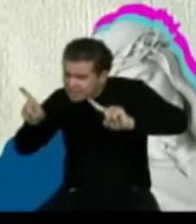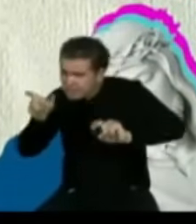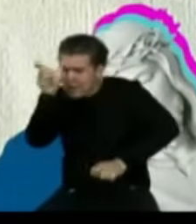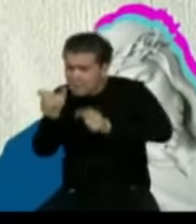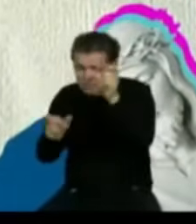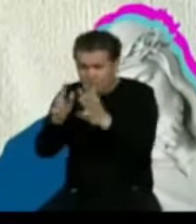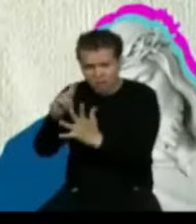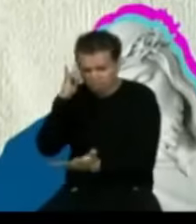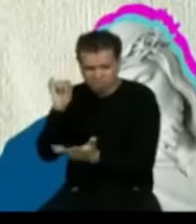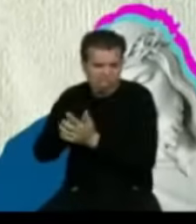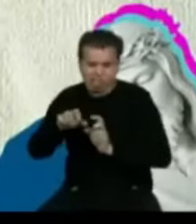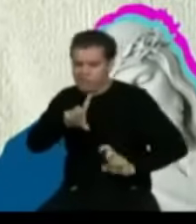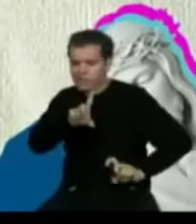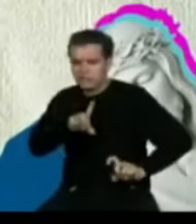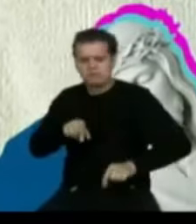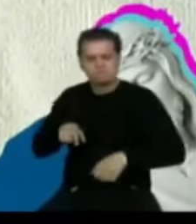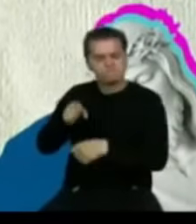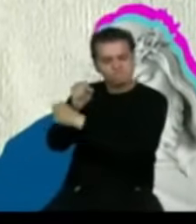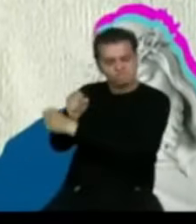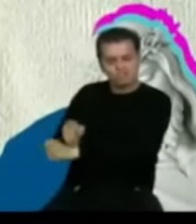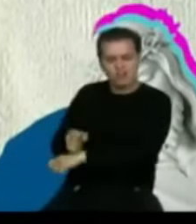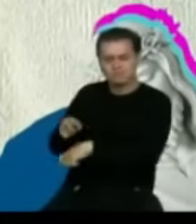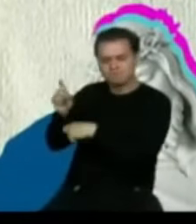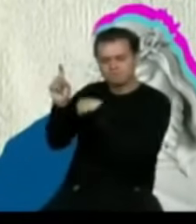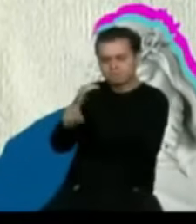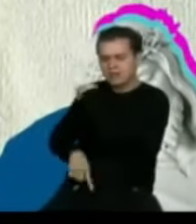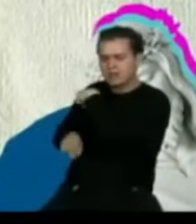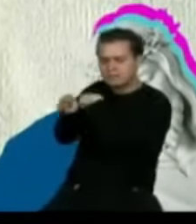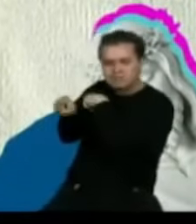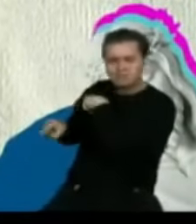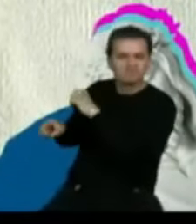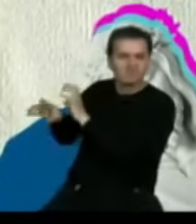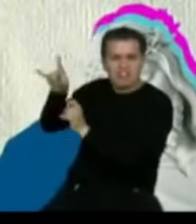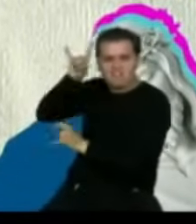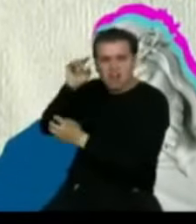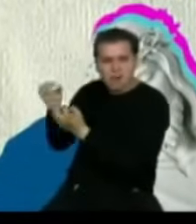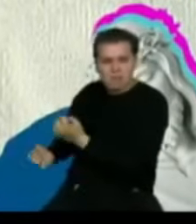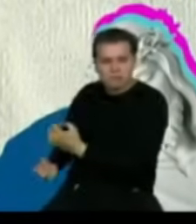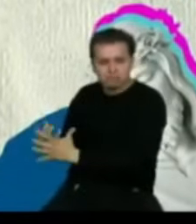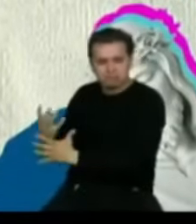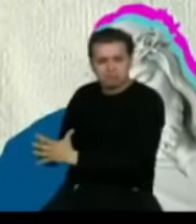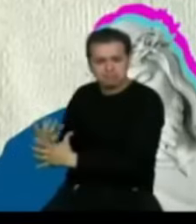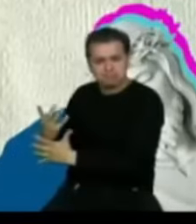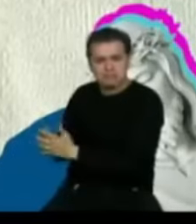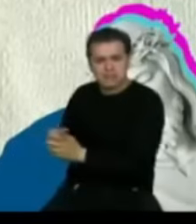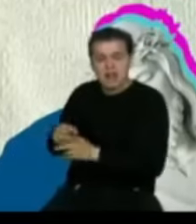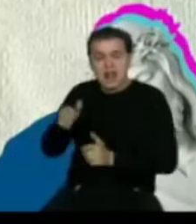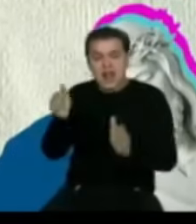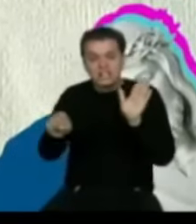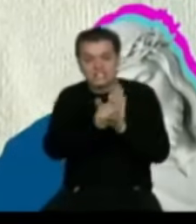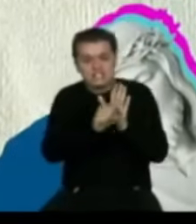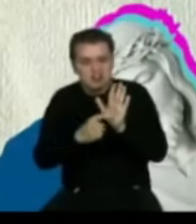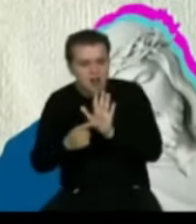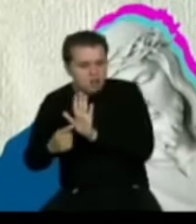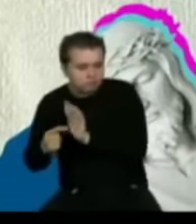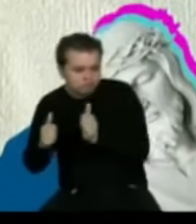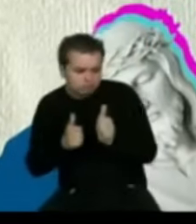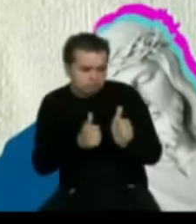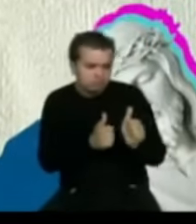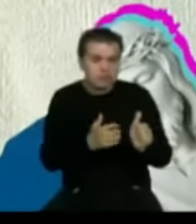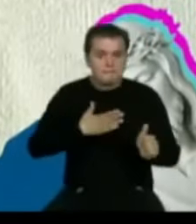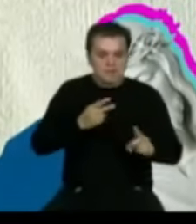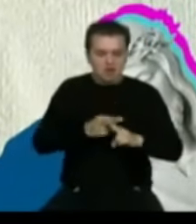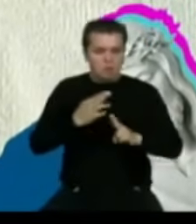no creyere será condenado. Y estas señales seguirán a los que creen. En mi nombre echarán